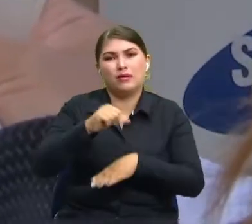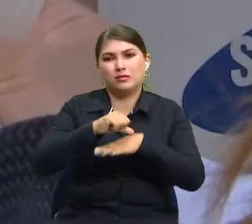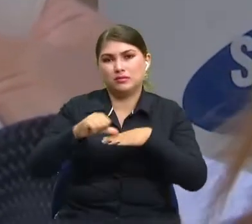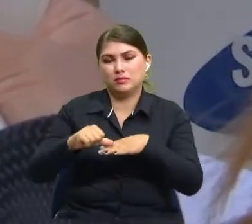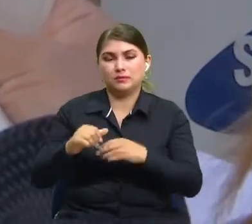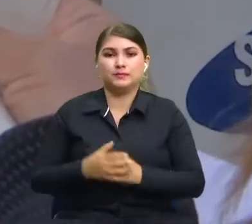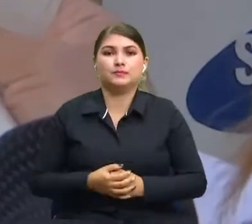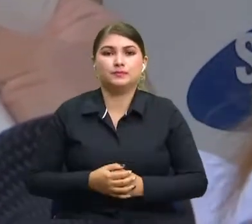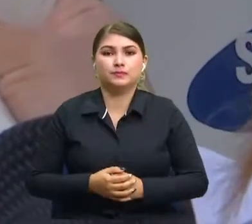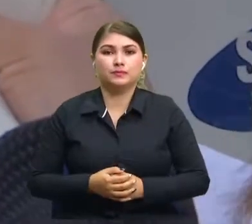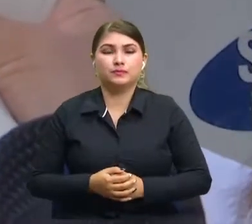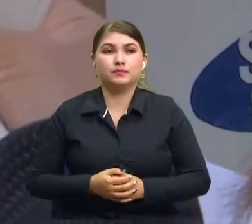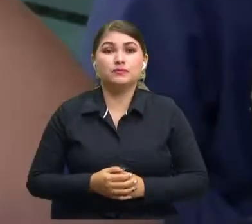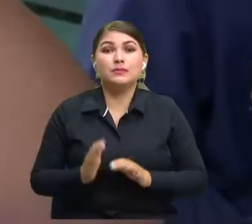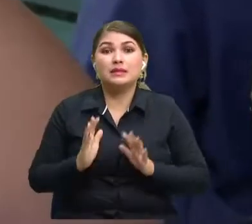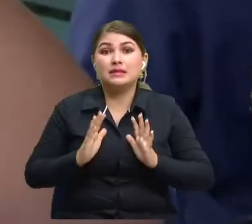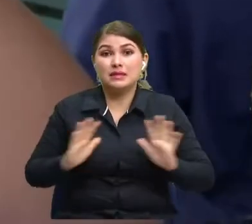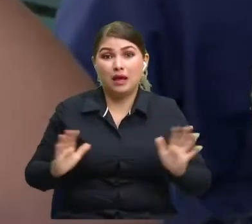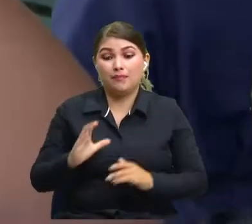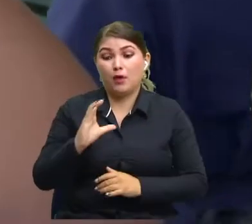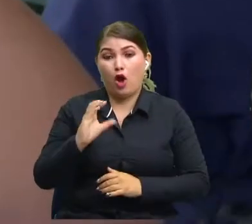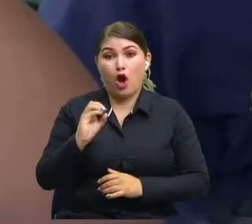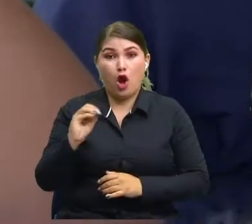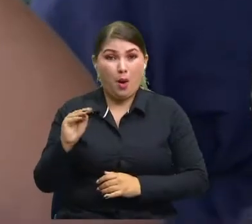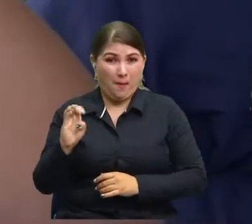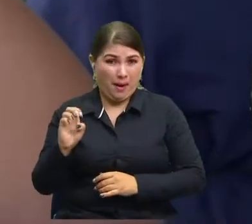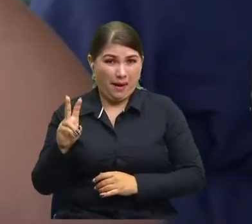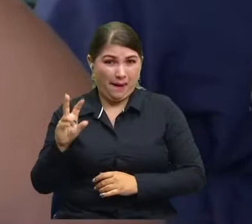cirugía. Ya Comeva me envió